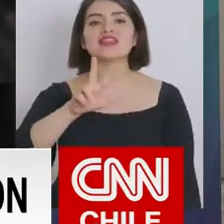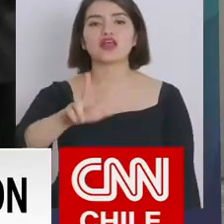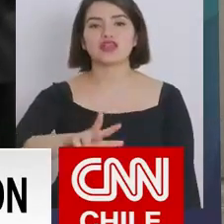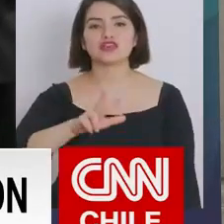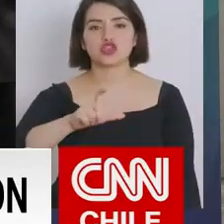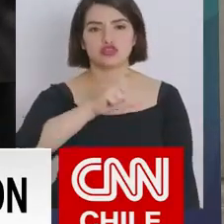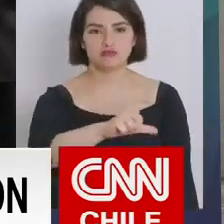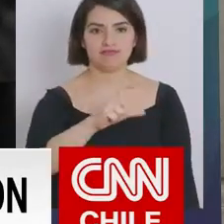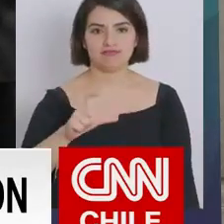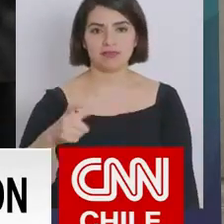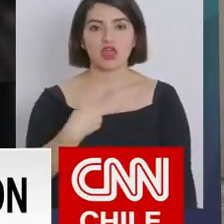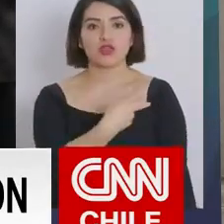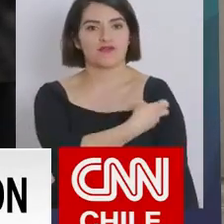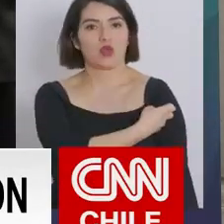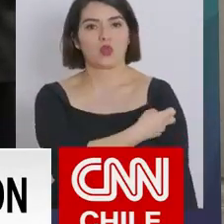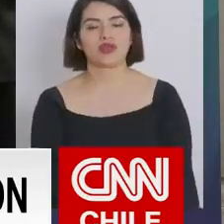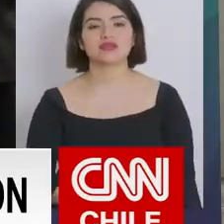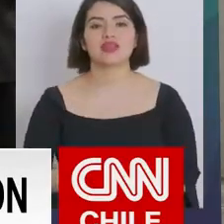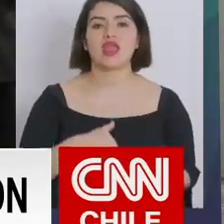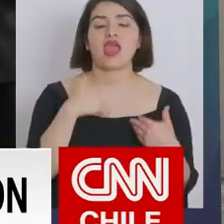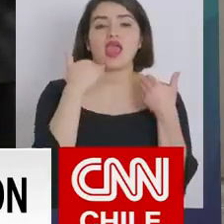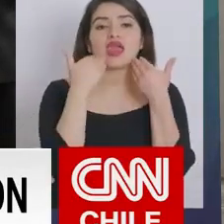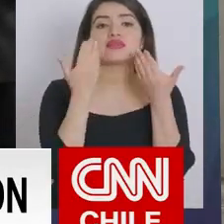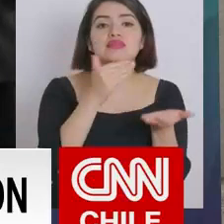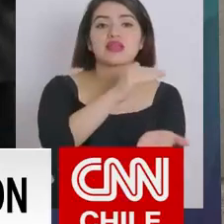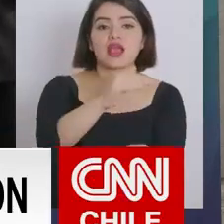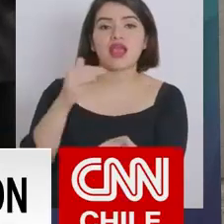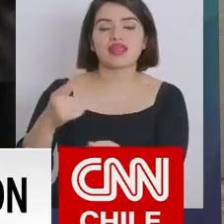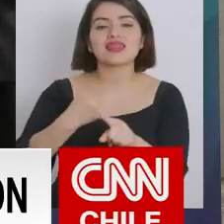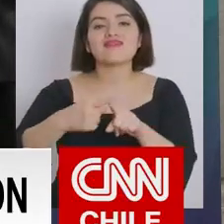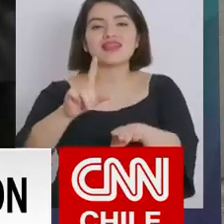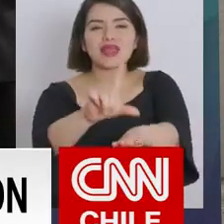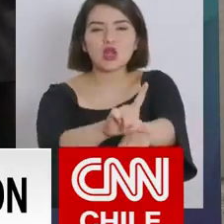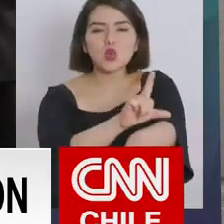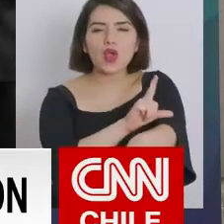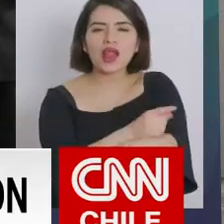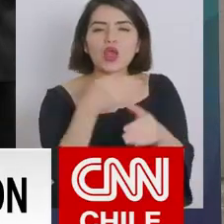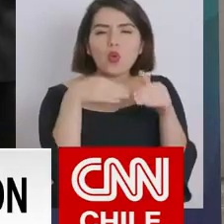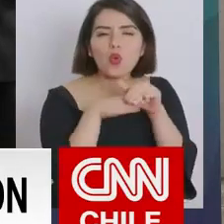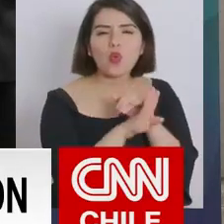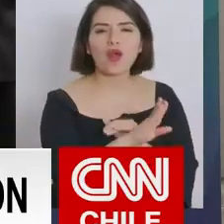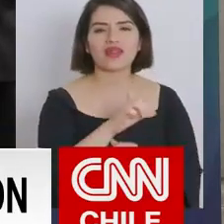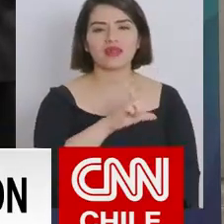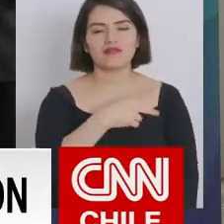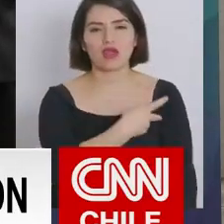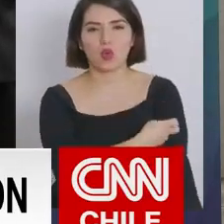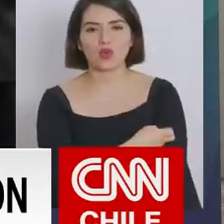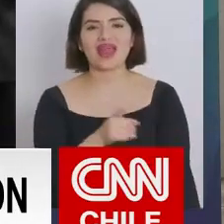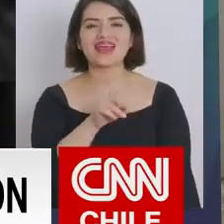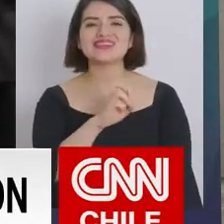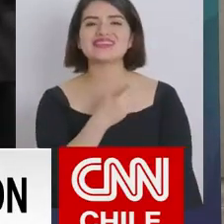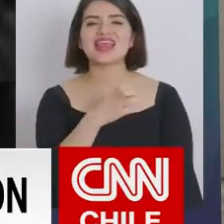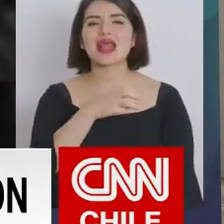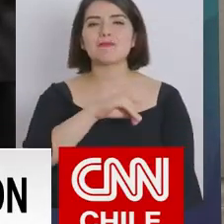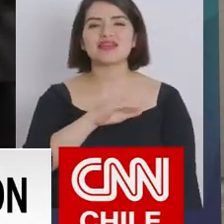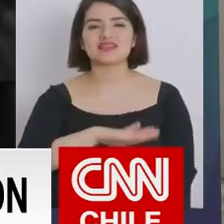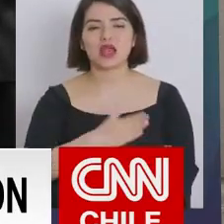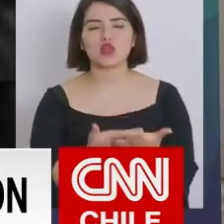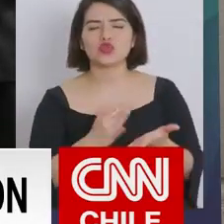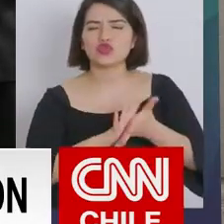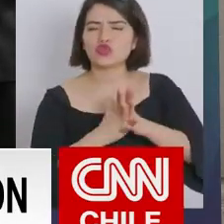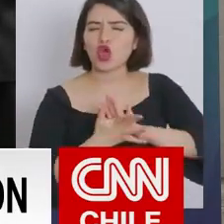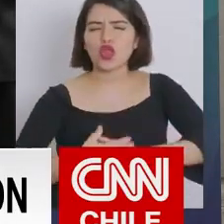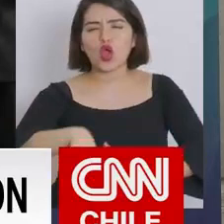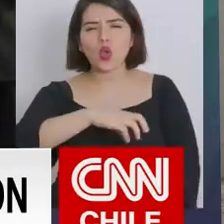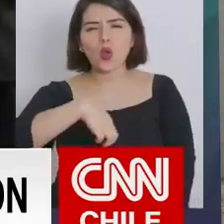1.059.918 dosis entregadas de los distintos depósitos de vacunas de los seremis de salud a toda la red de comunas